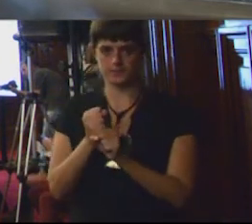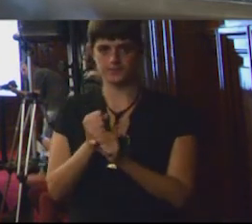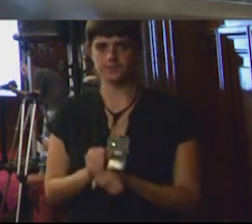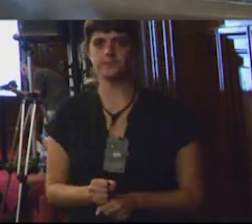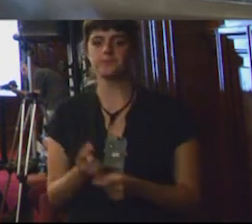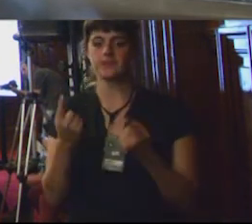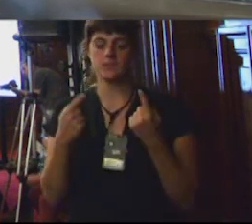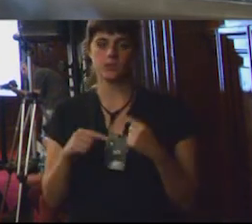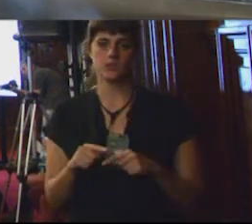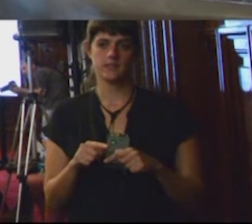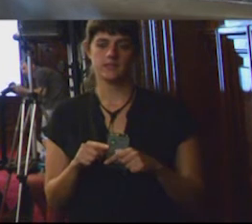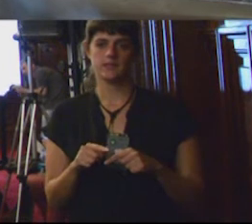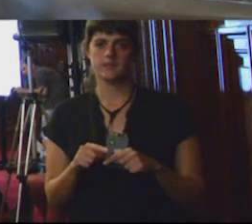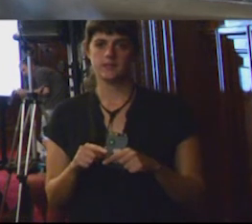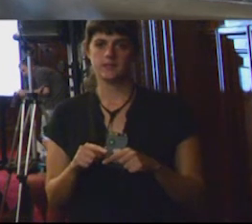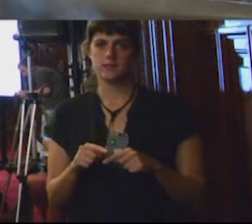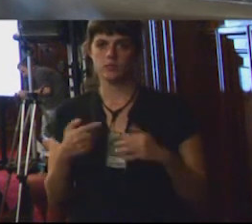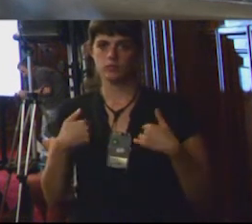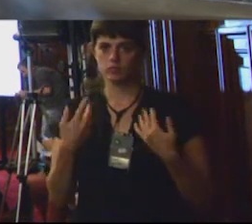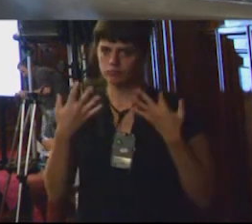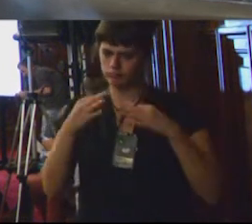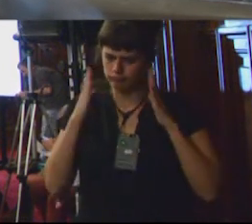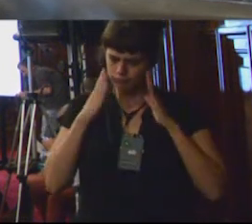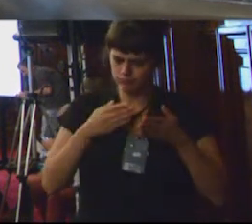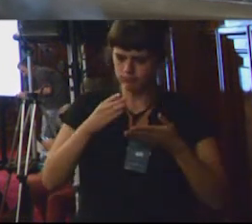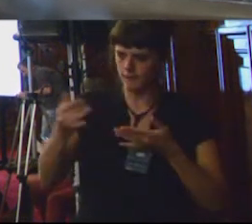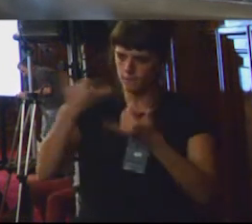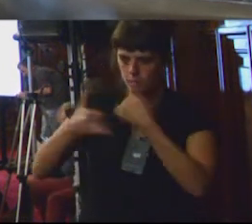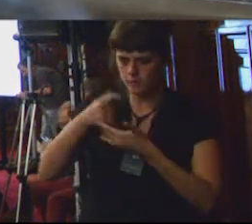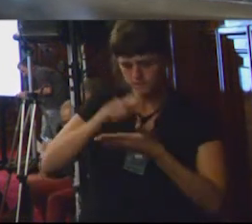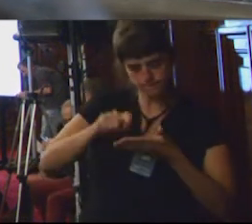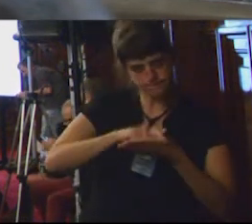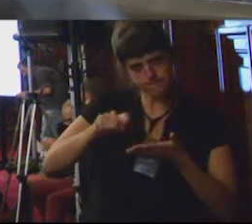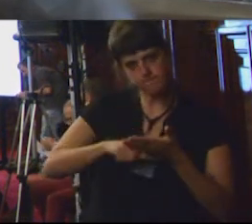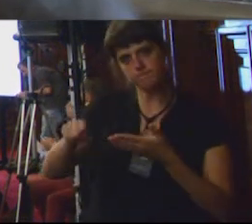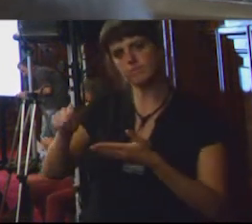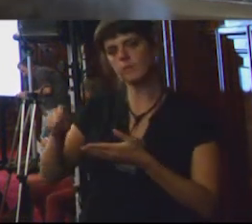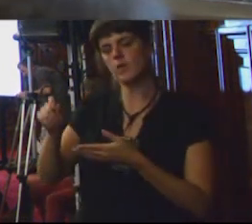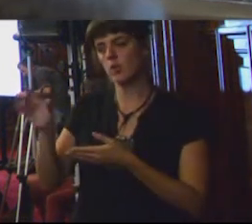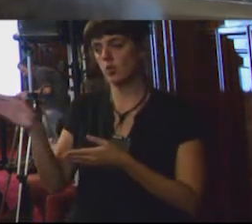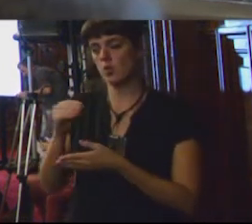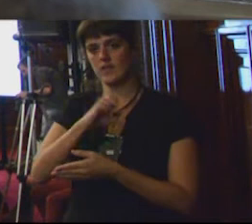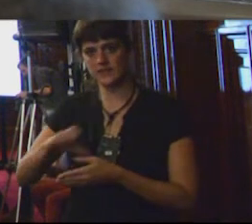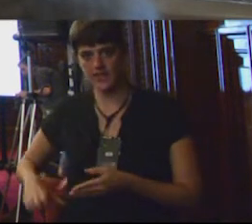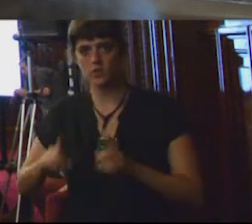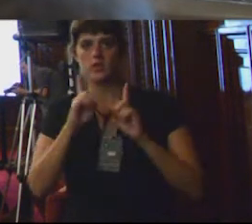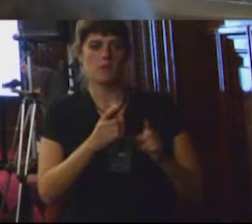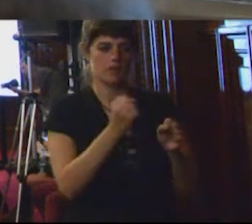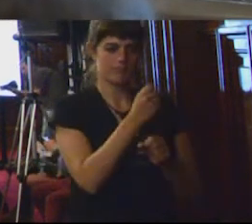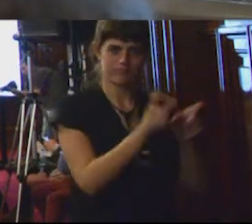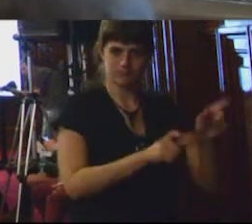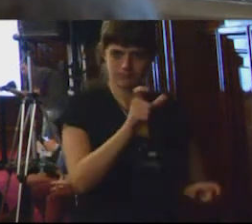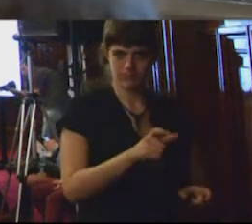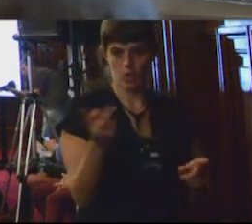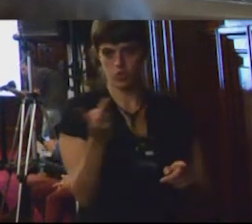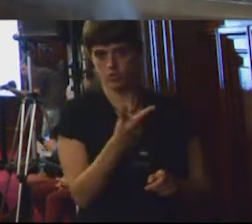sentido, y tomando buena nota de las informaciones que nos acerca el Estado, como las solicitantes, estaría muy interesada